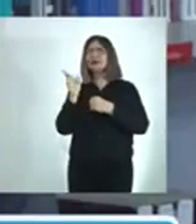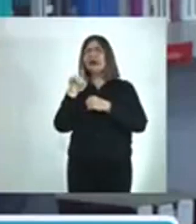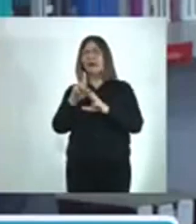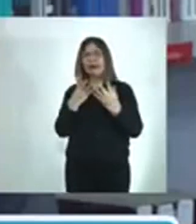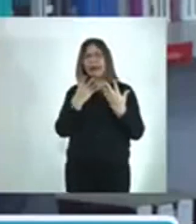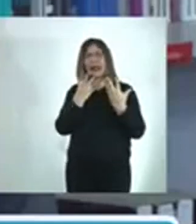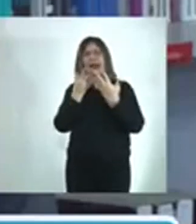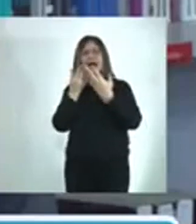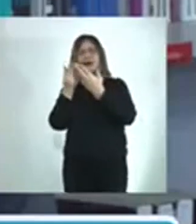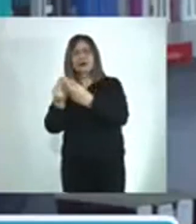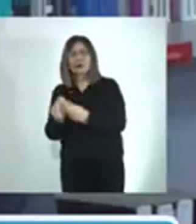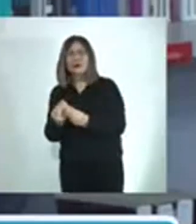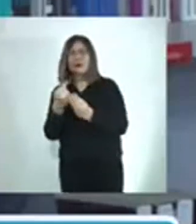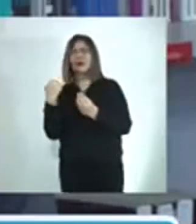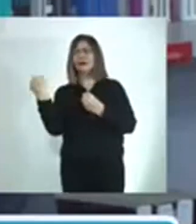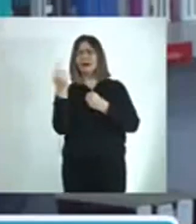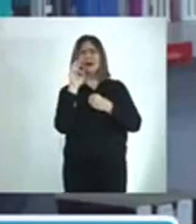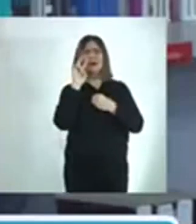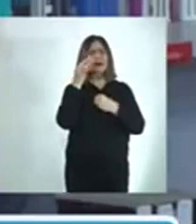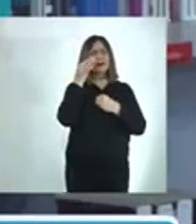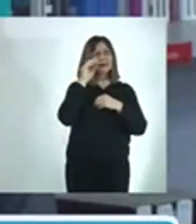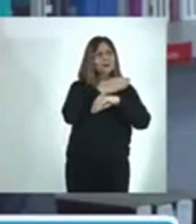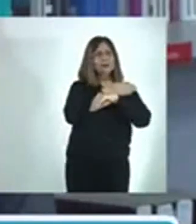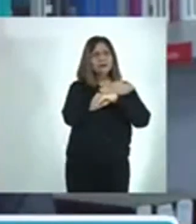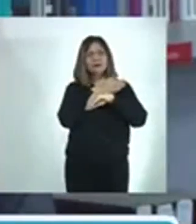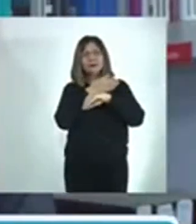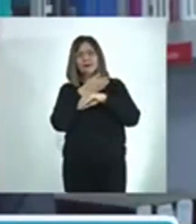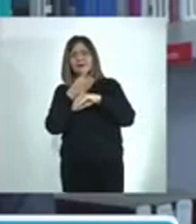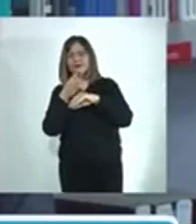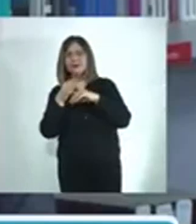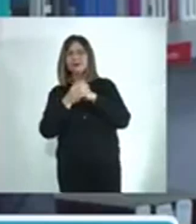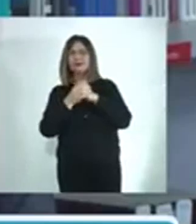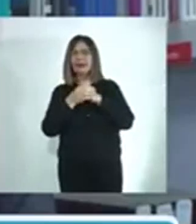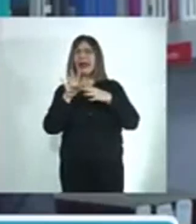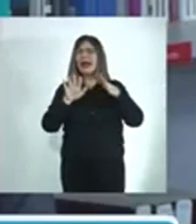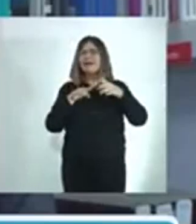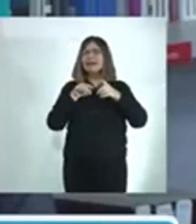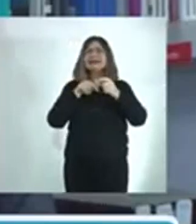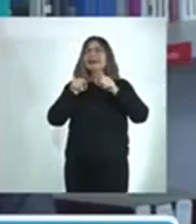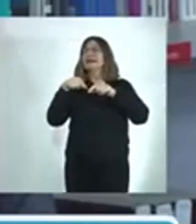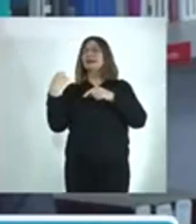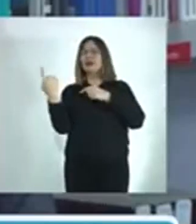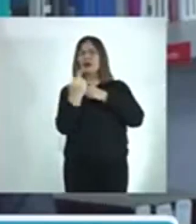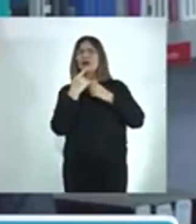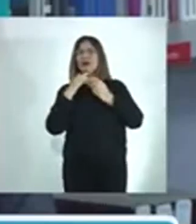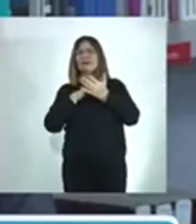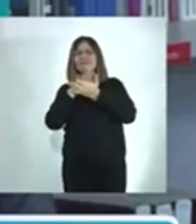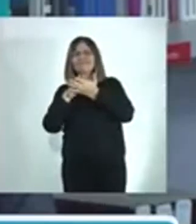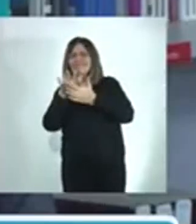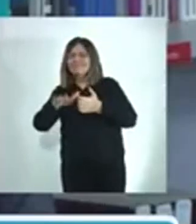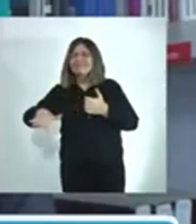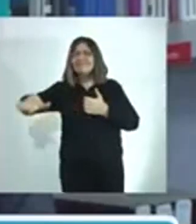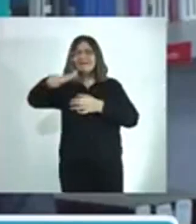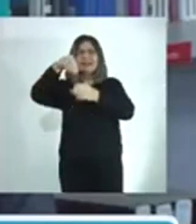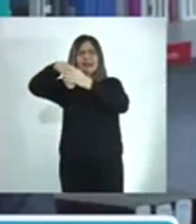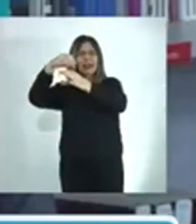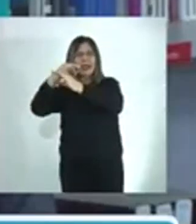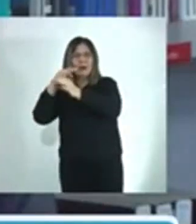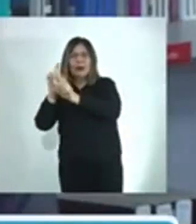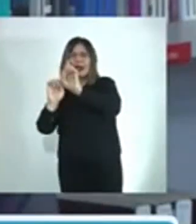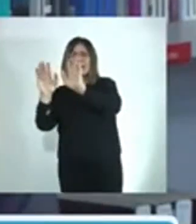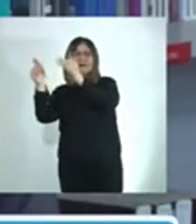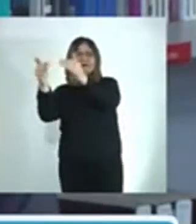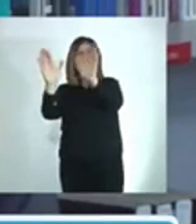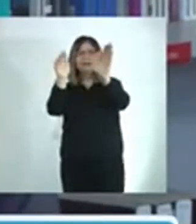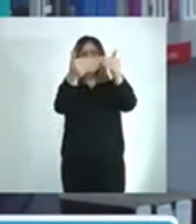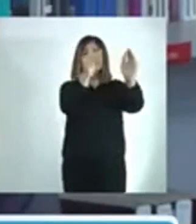que todos somos testigos de que a veces hemos tenido situaciones difíciles acá, donde las escuelas están cerradas,